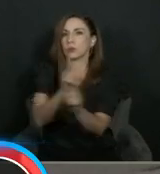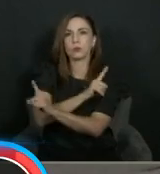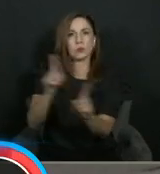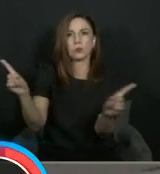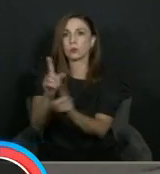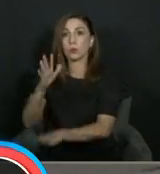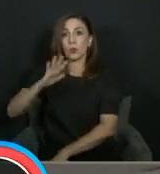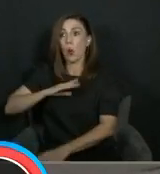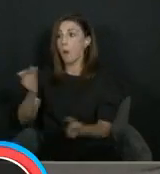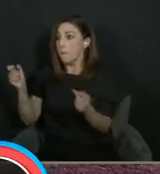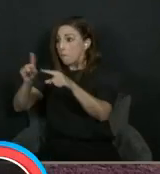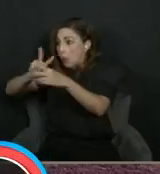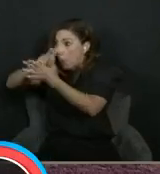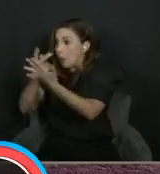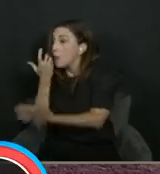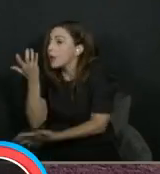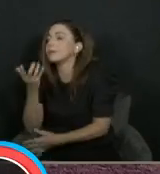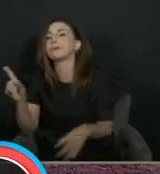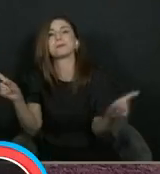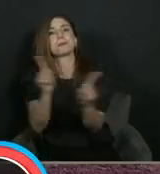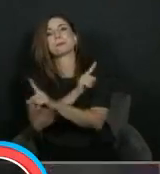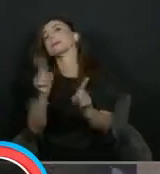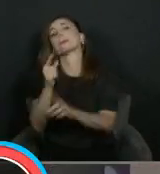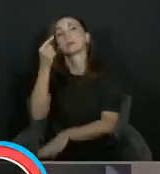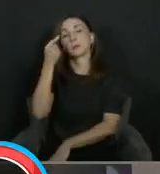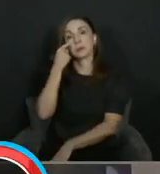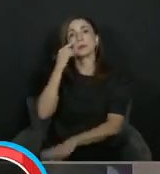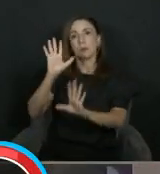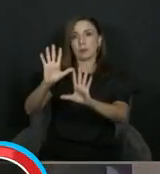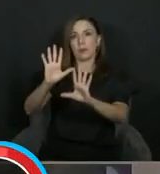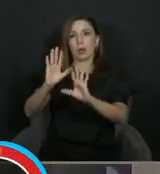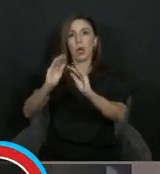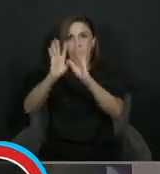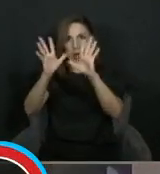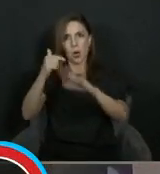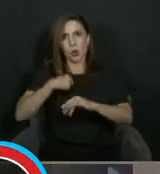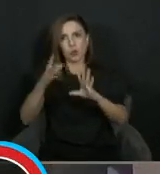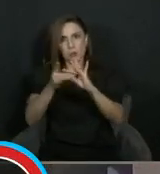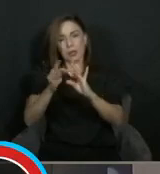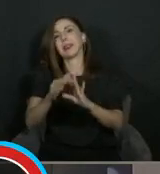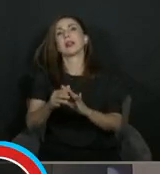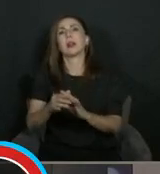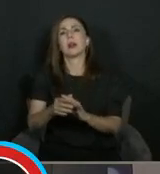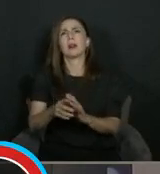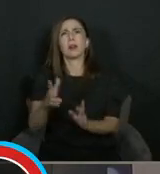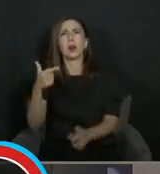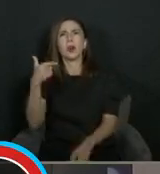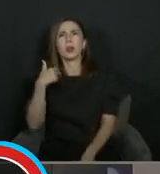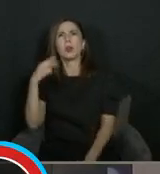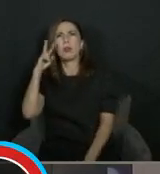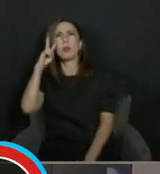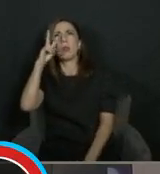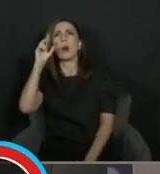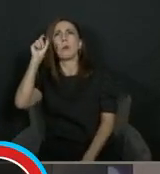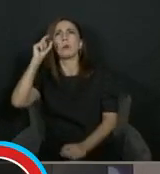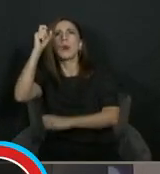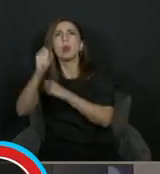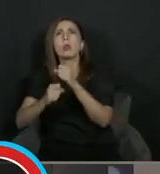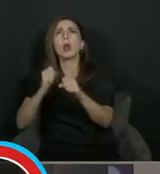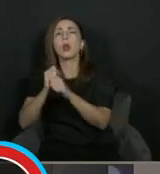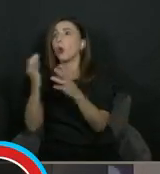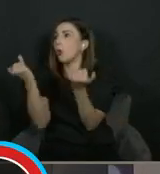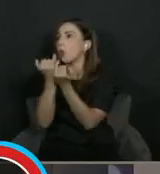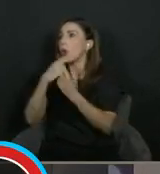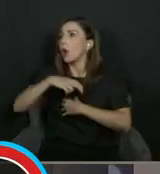quiero ok ok o sea yo no me veo en 20 años teniendo un show porque no puede ser como él